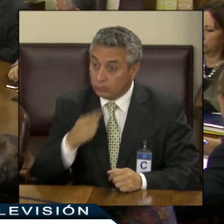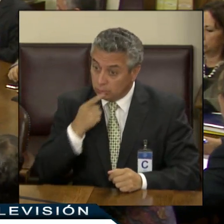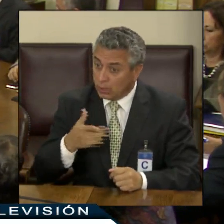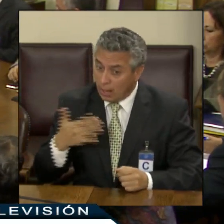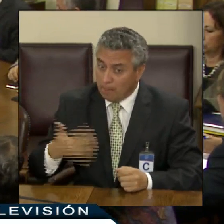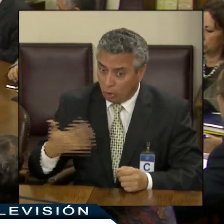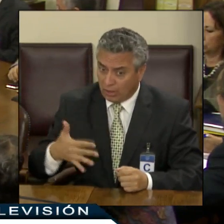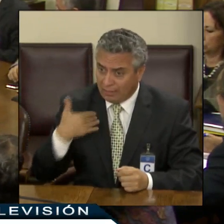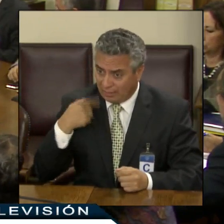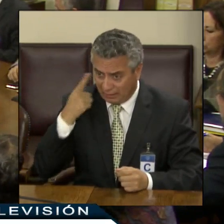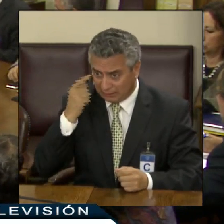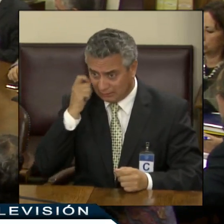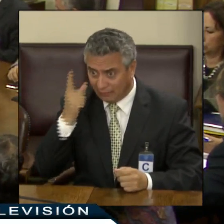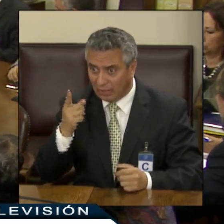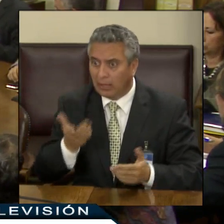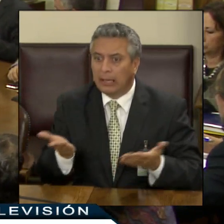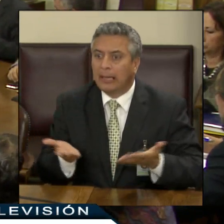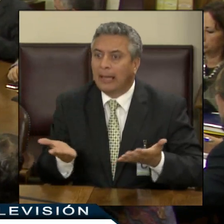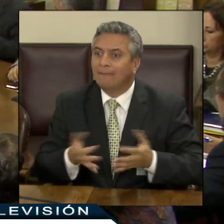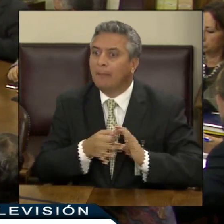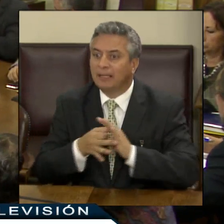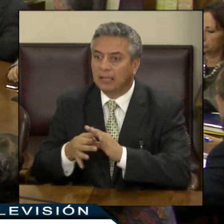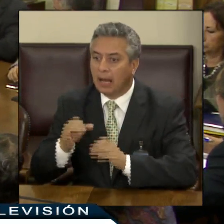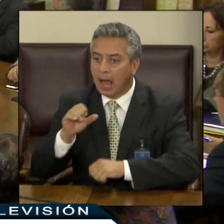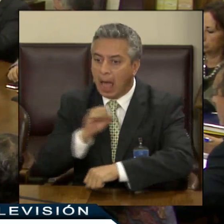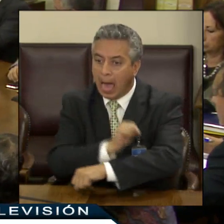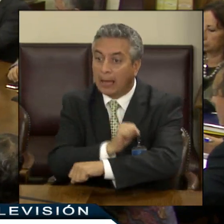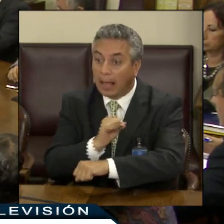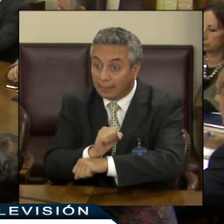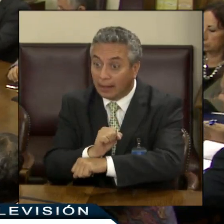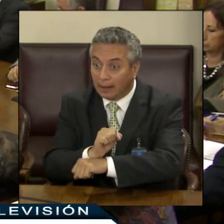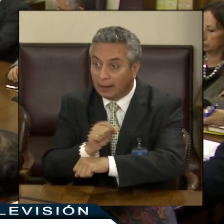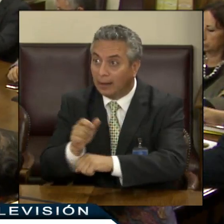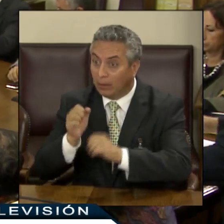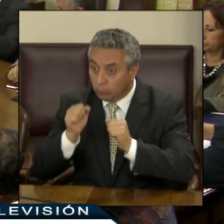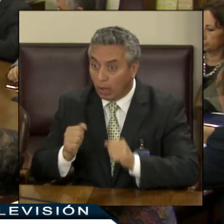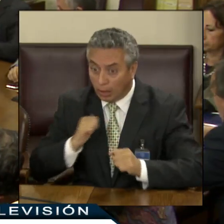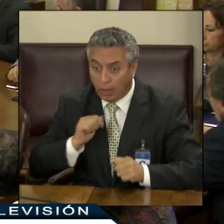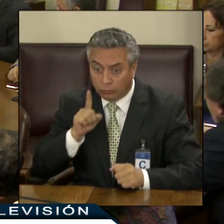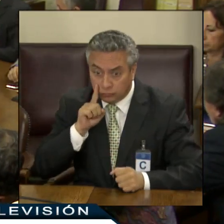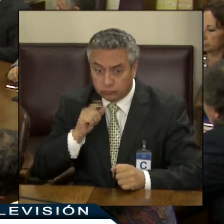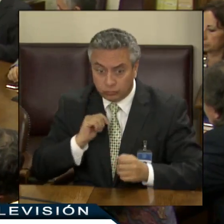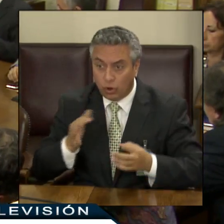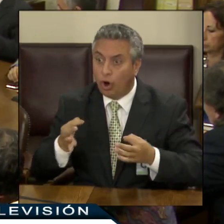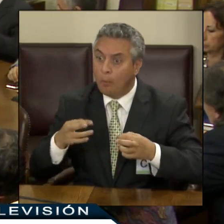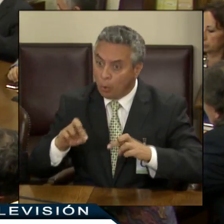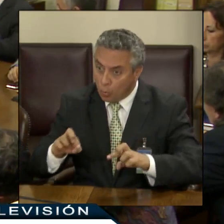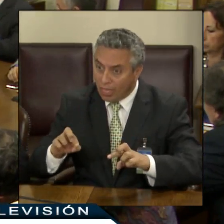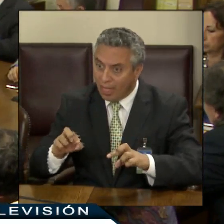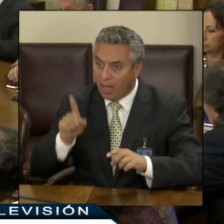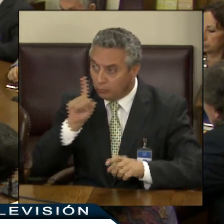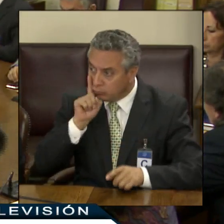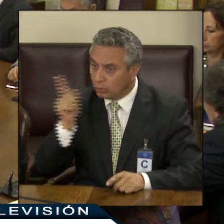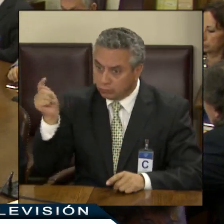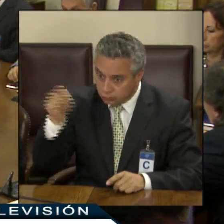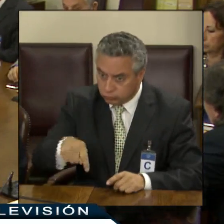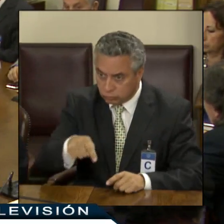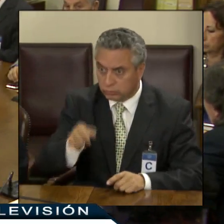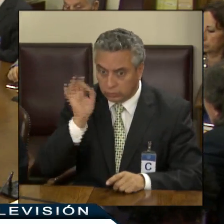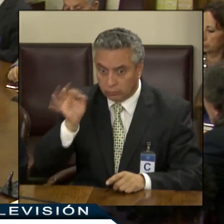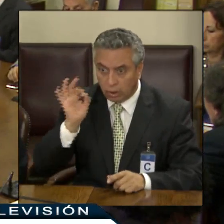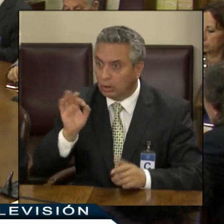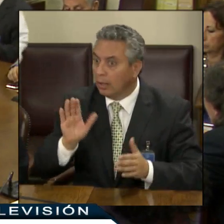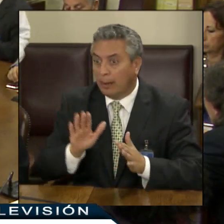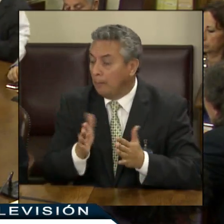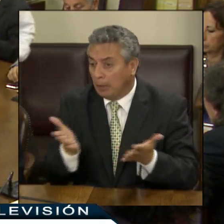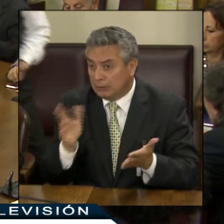importante saber si qu va a pasar concatel si vamos a tener la oportunidad de contar con ello AC en la sesión sin